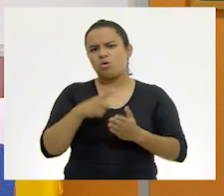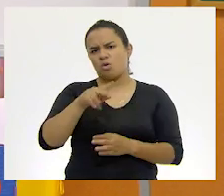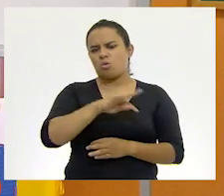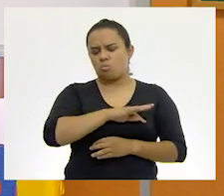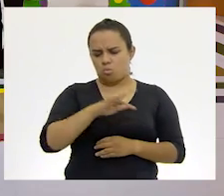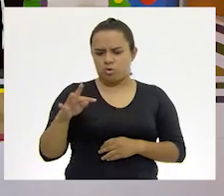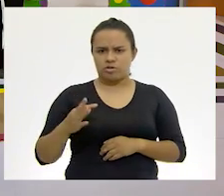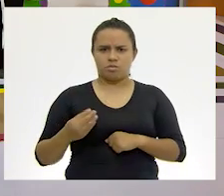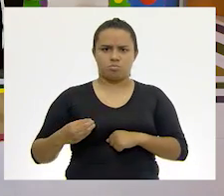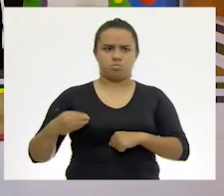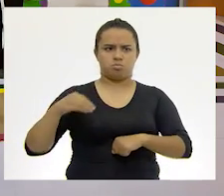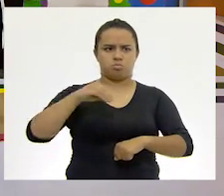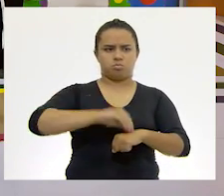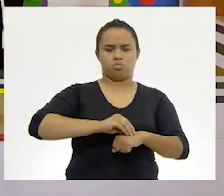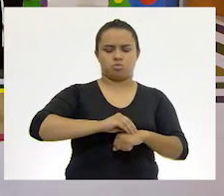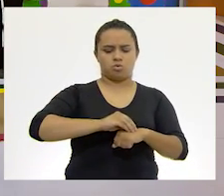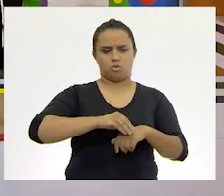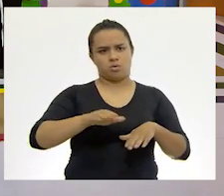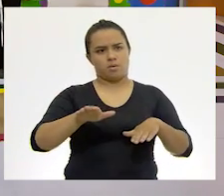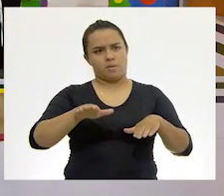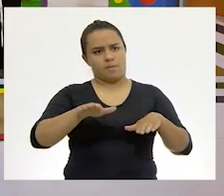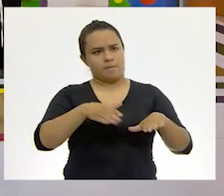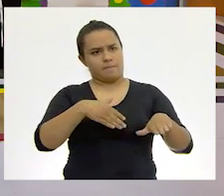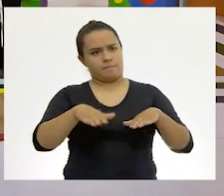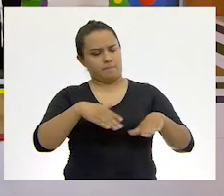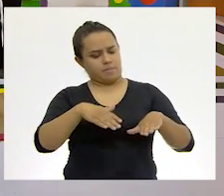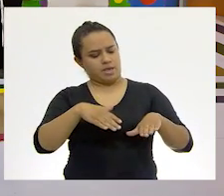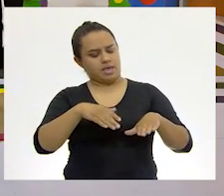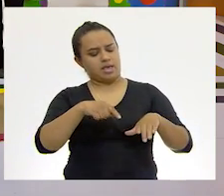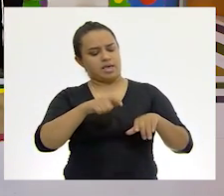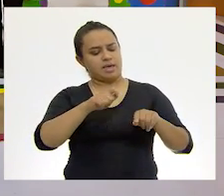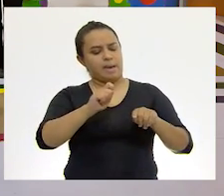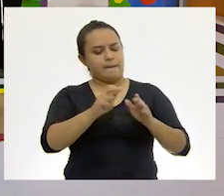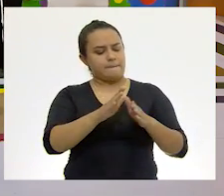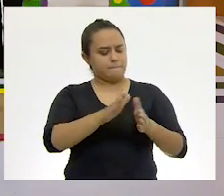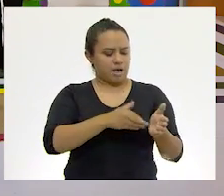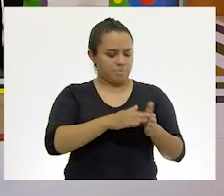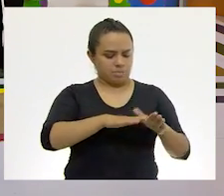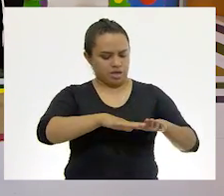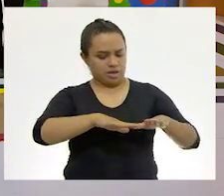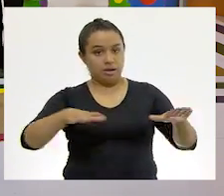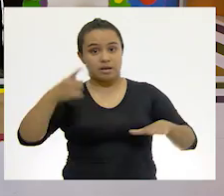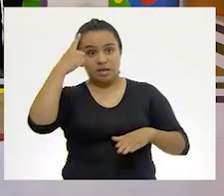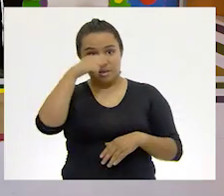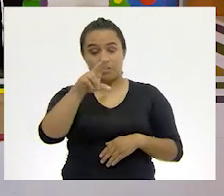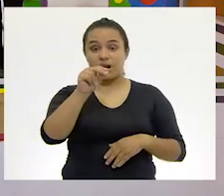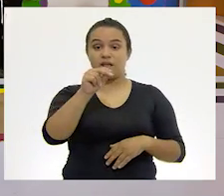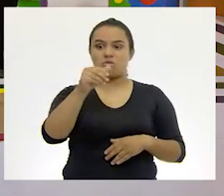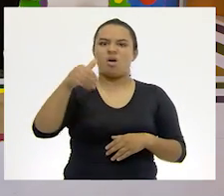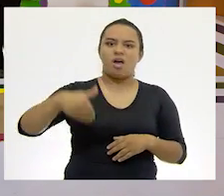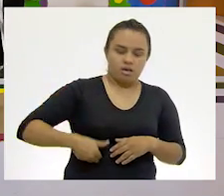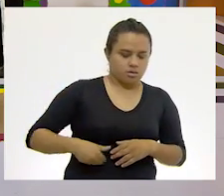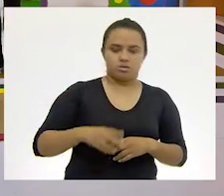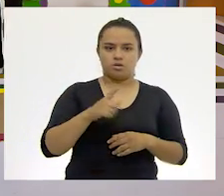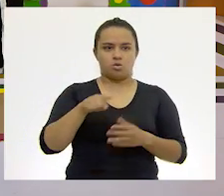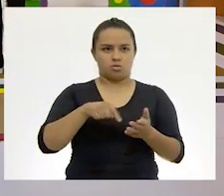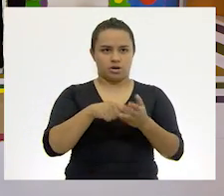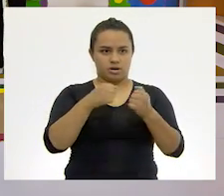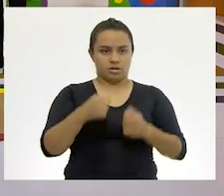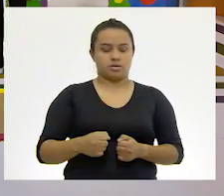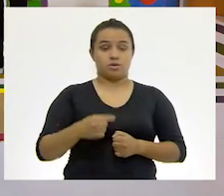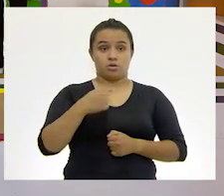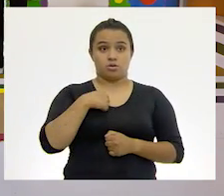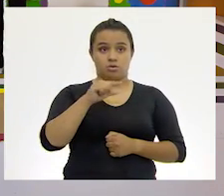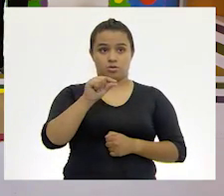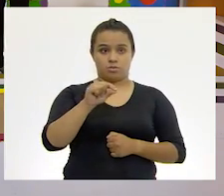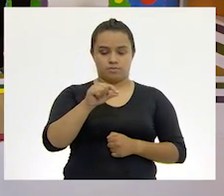puedan colocar la pintura, el papel y que no se vayan a lastimar, un lugar seguro. Bueno, pero como me voy a acercar,